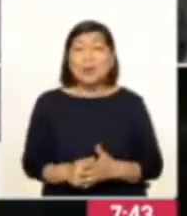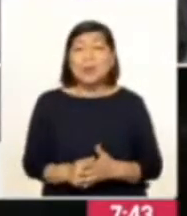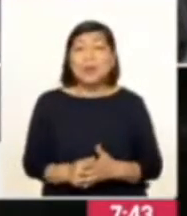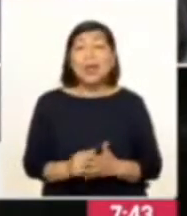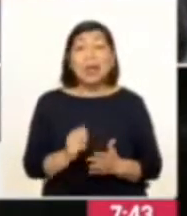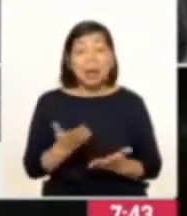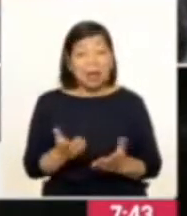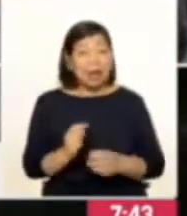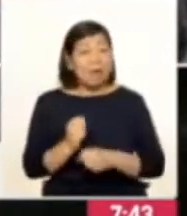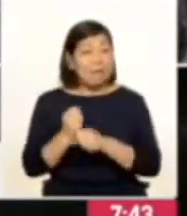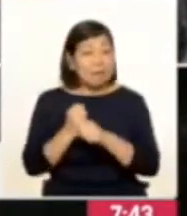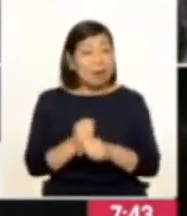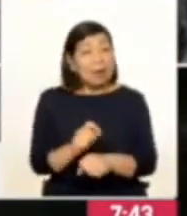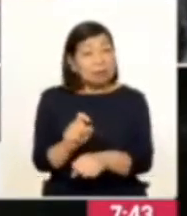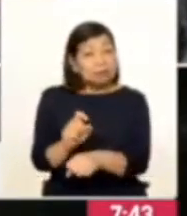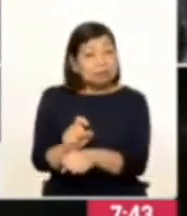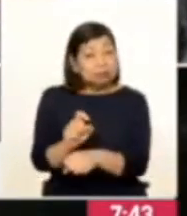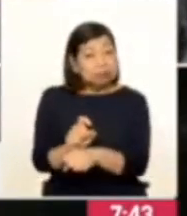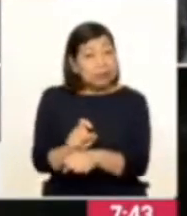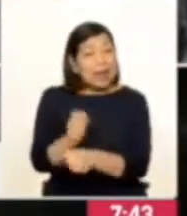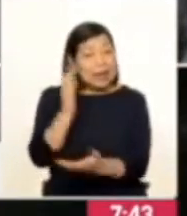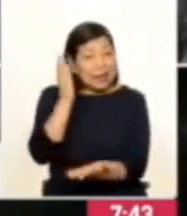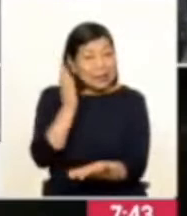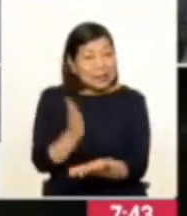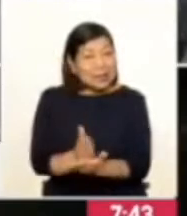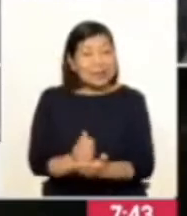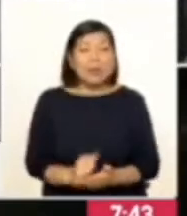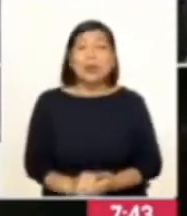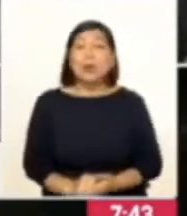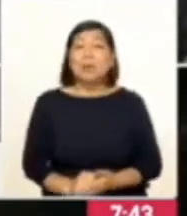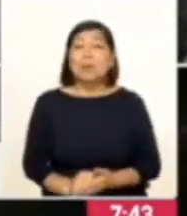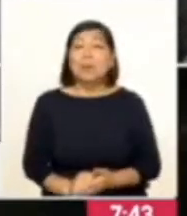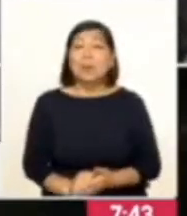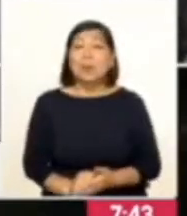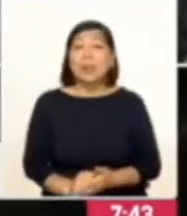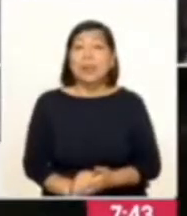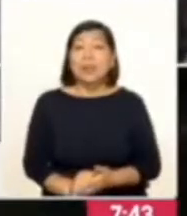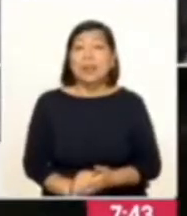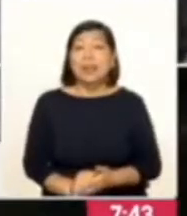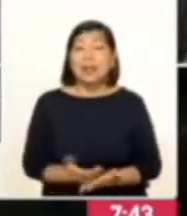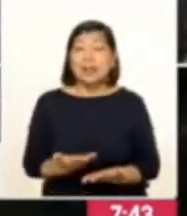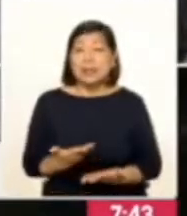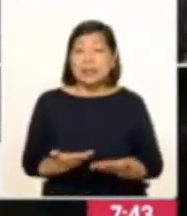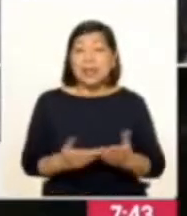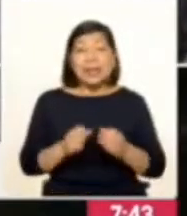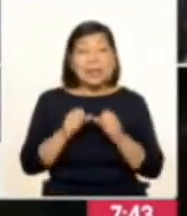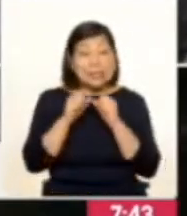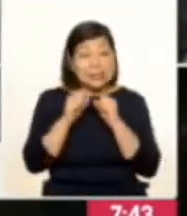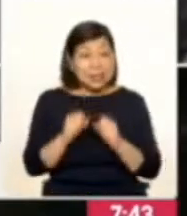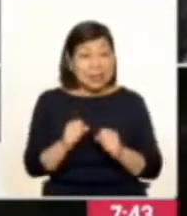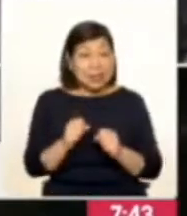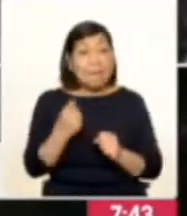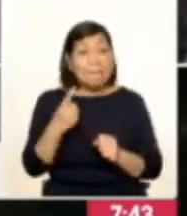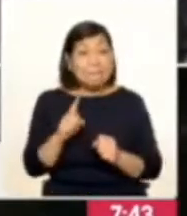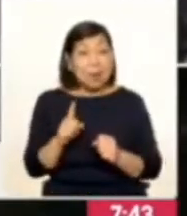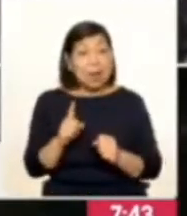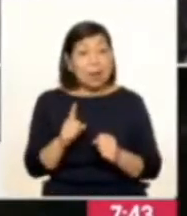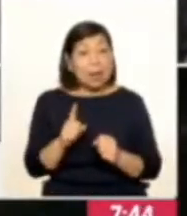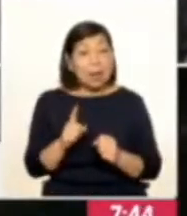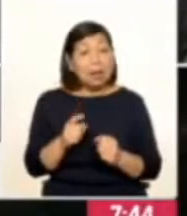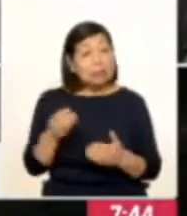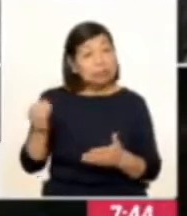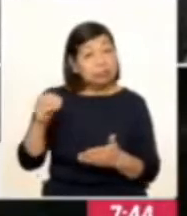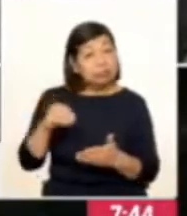hay que fortalecer las capacidades de sanción tanto en las en las secretarías técnicas para la